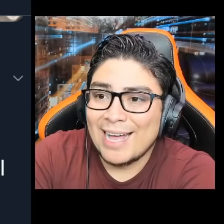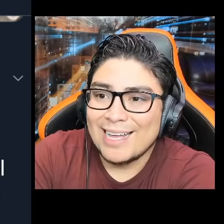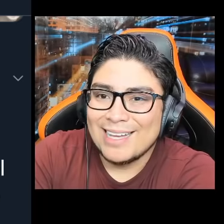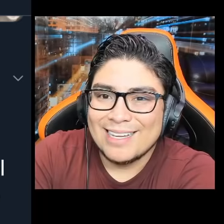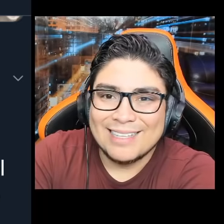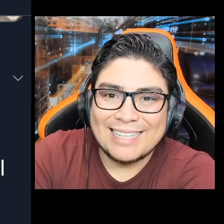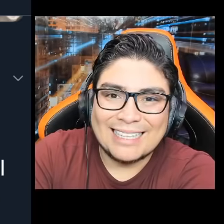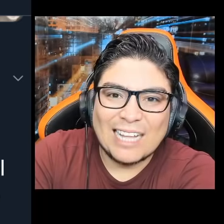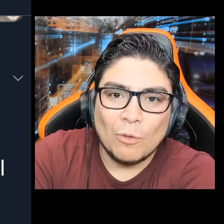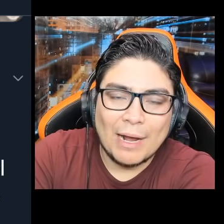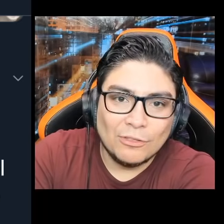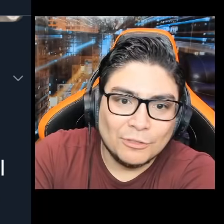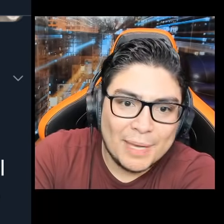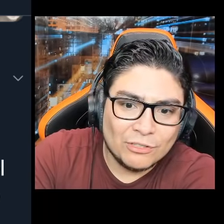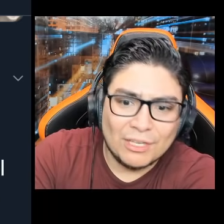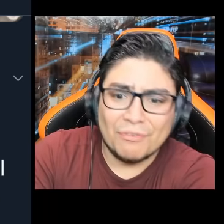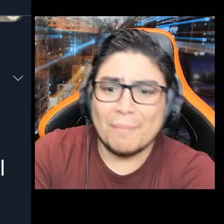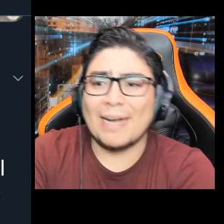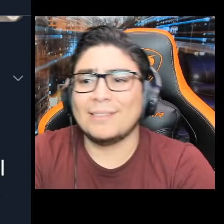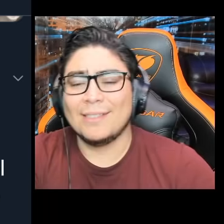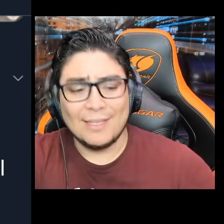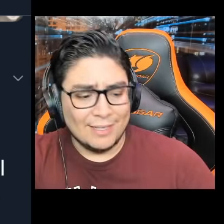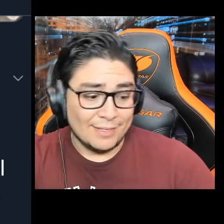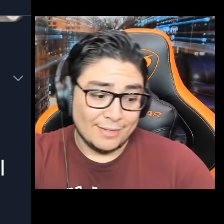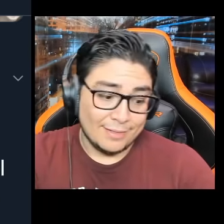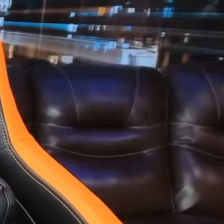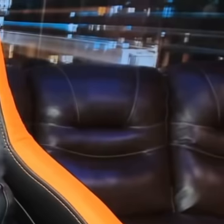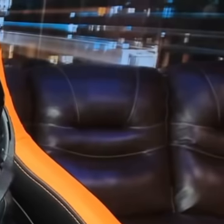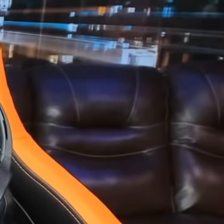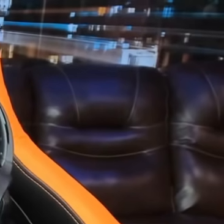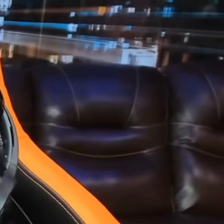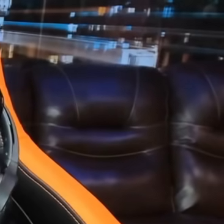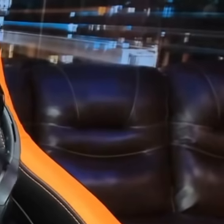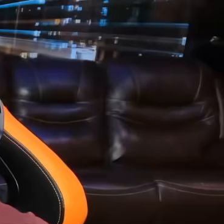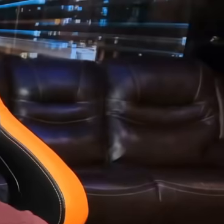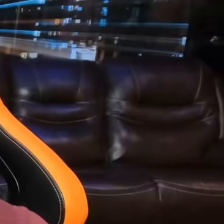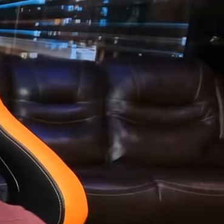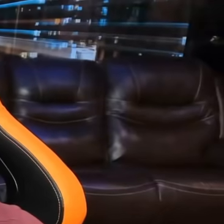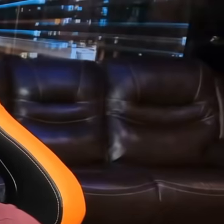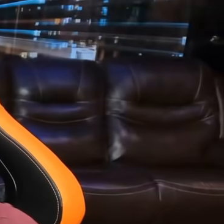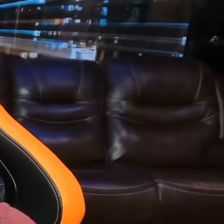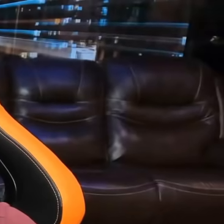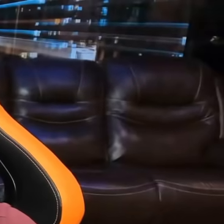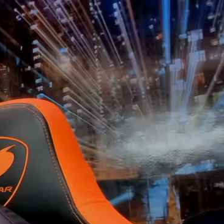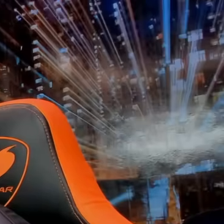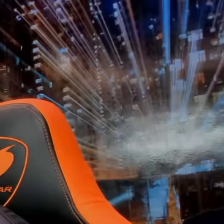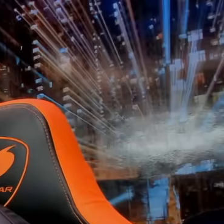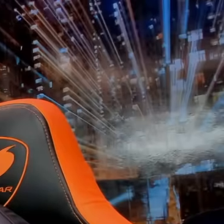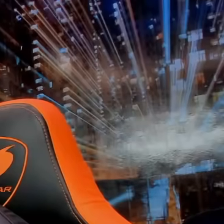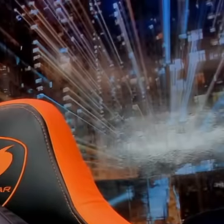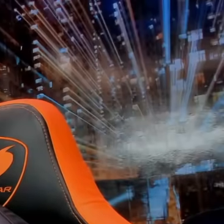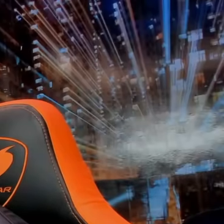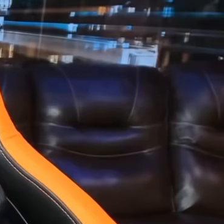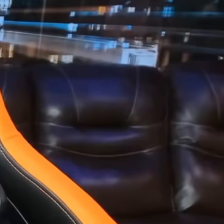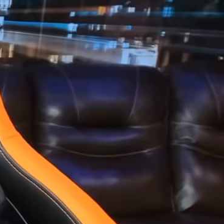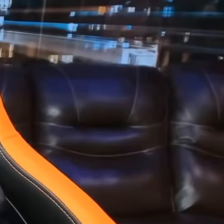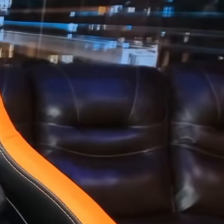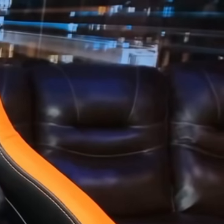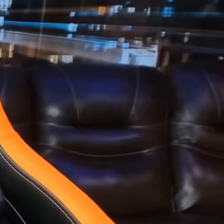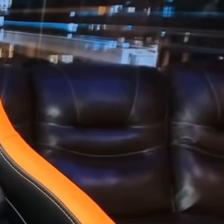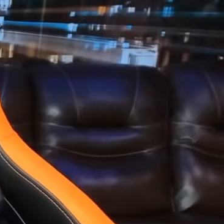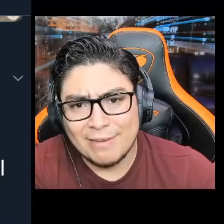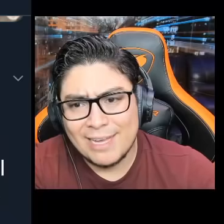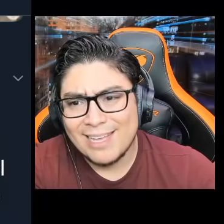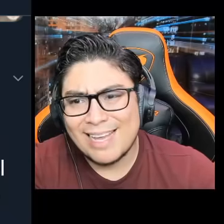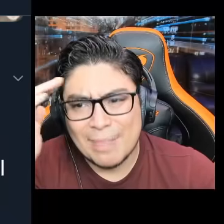está tratando mal a los médicos y enfermeras. Hagan conciencia, el día de mañana no sabes a quién le va a tocar de tu familia o a ti mismo. Nadie